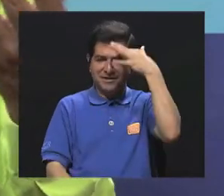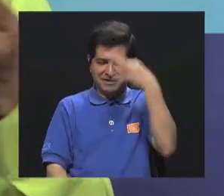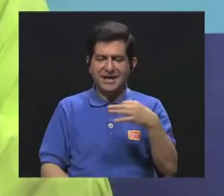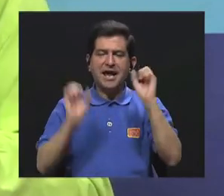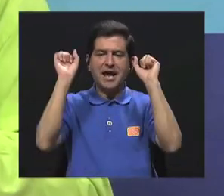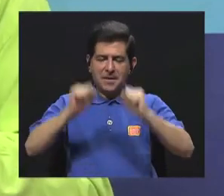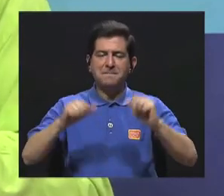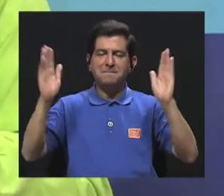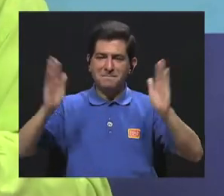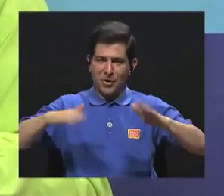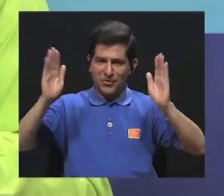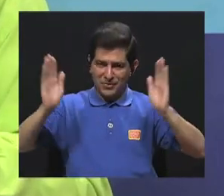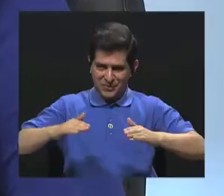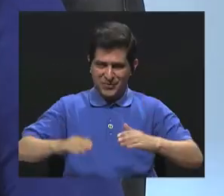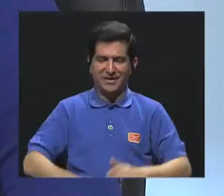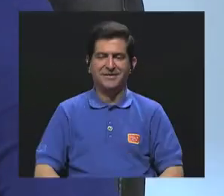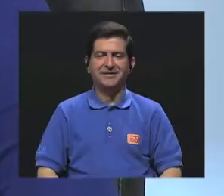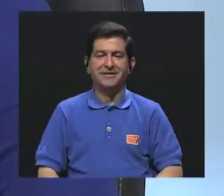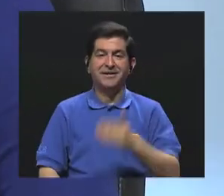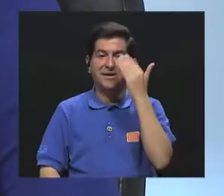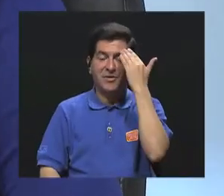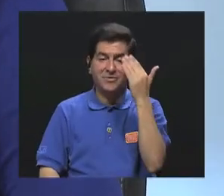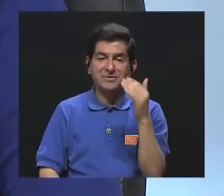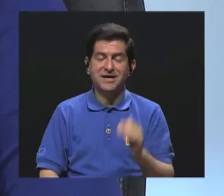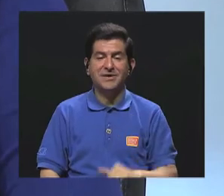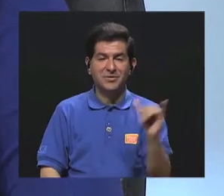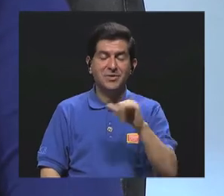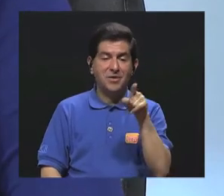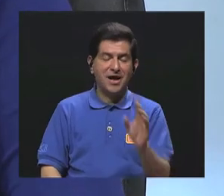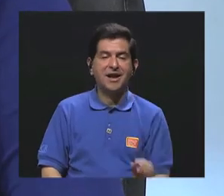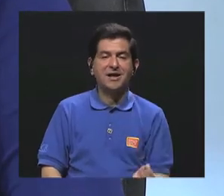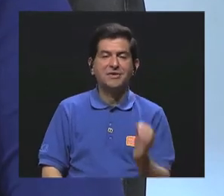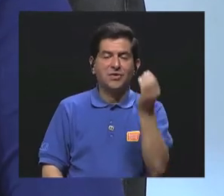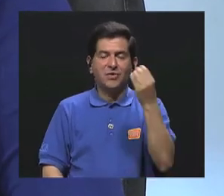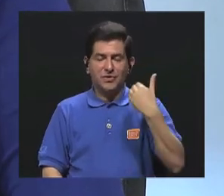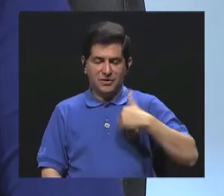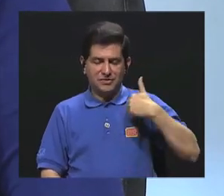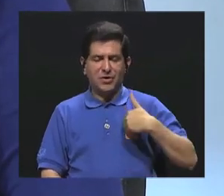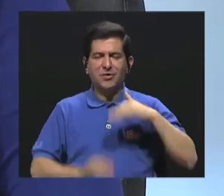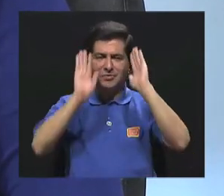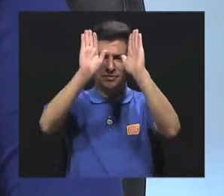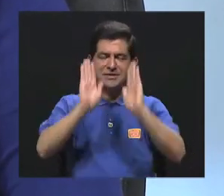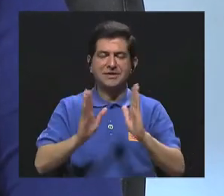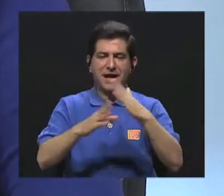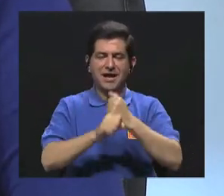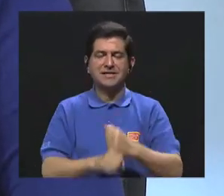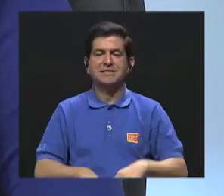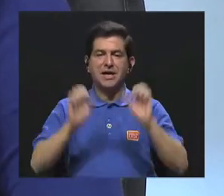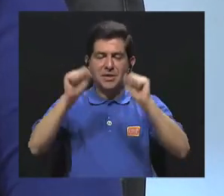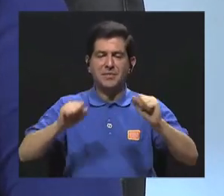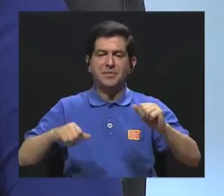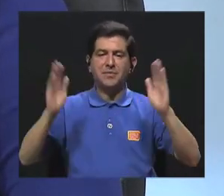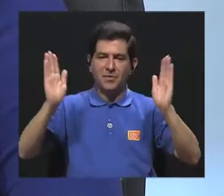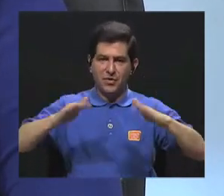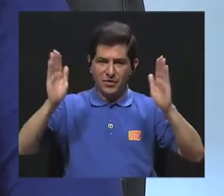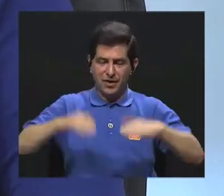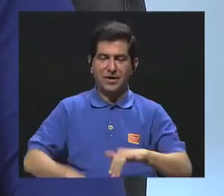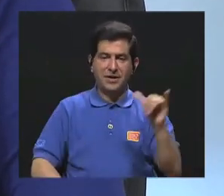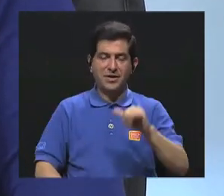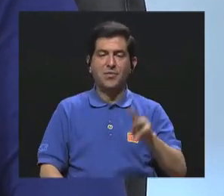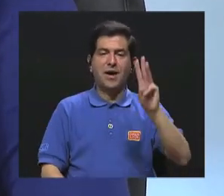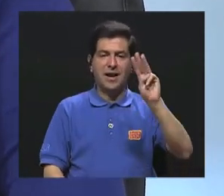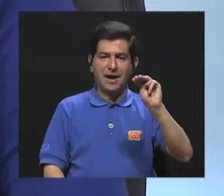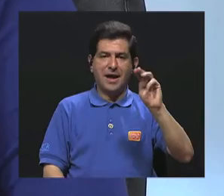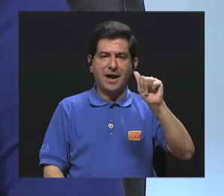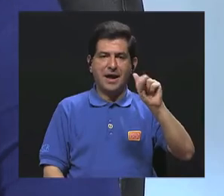volar. Así es. Un saludo a ellos, a esos hombres maravillosos que hacen Podemos Volar. Y a Maritza. Y a Maritza también,